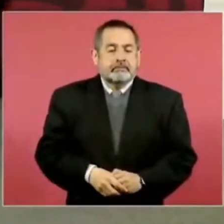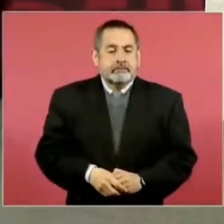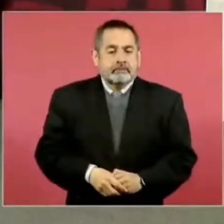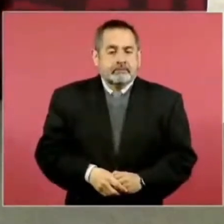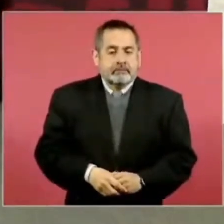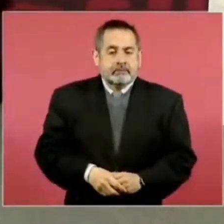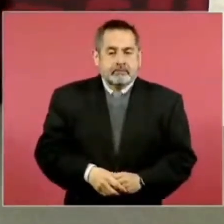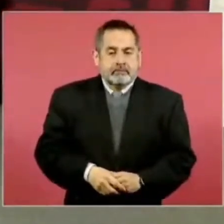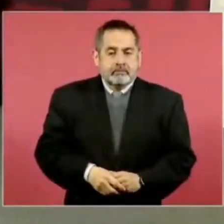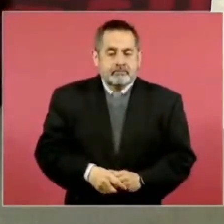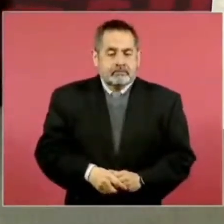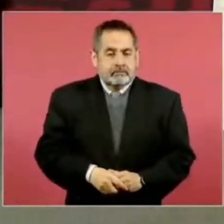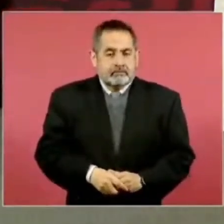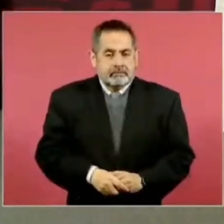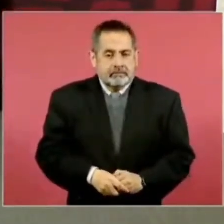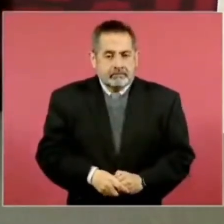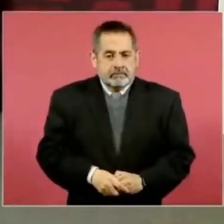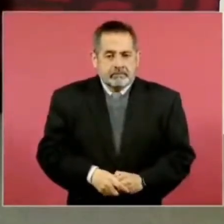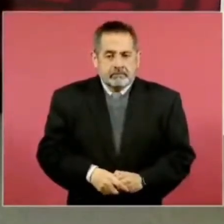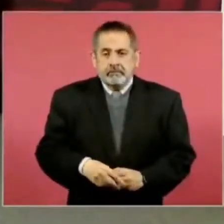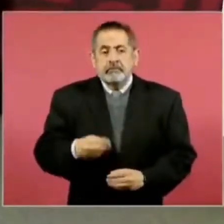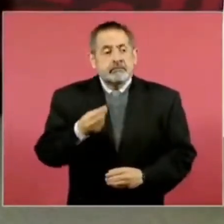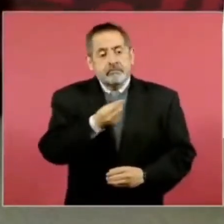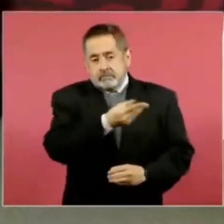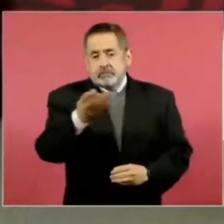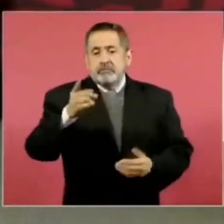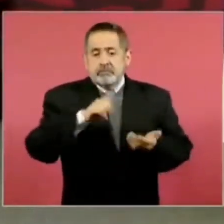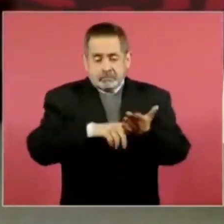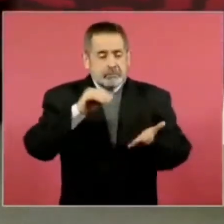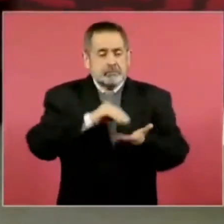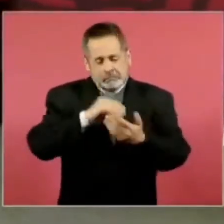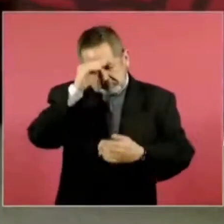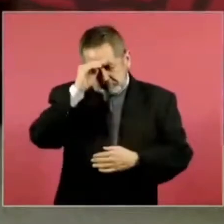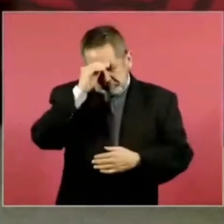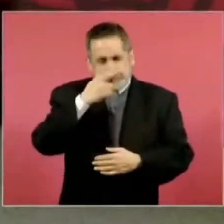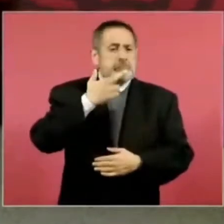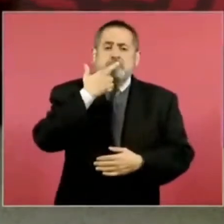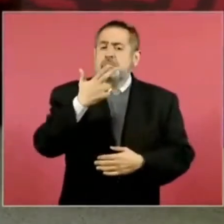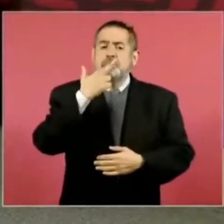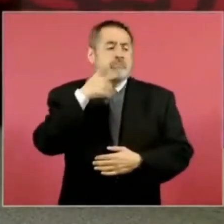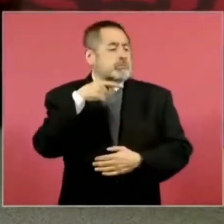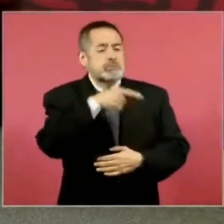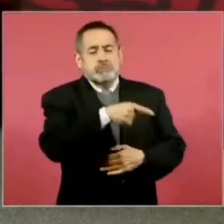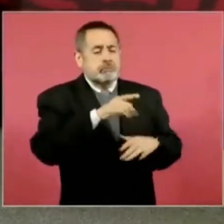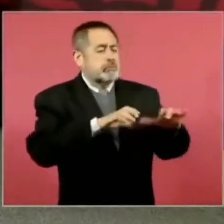quienes con ese pensamiento conservador